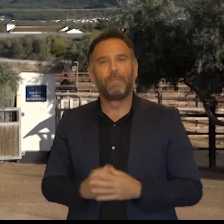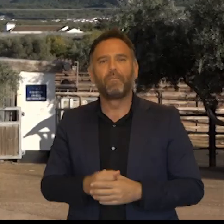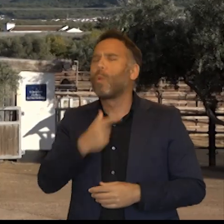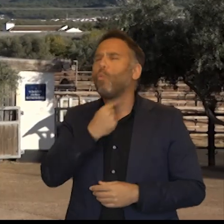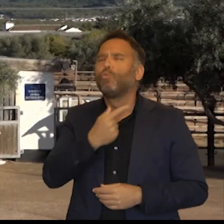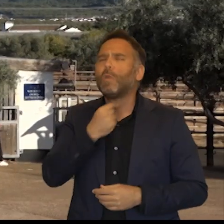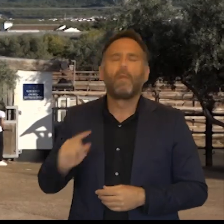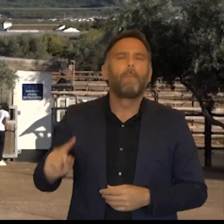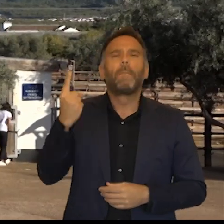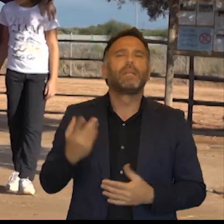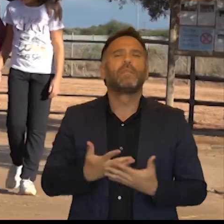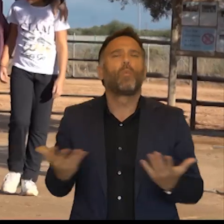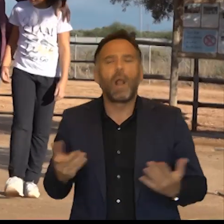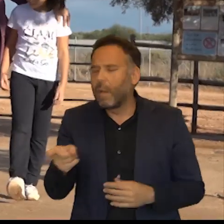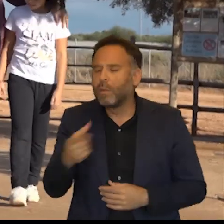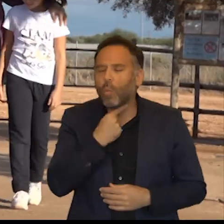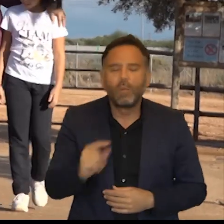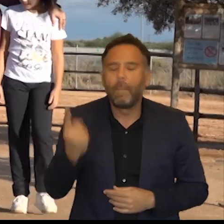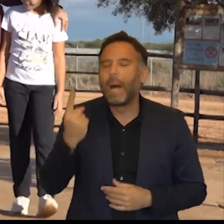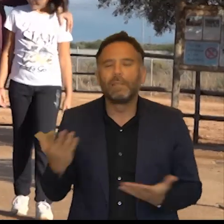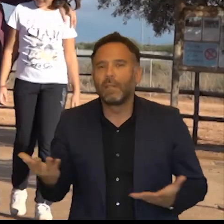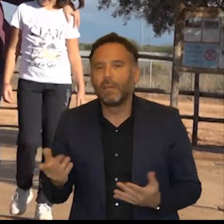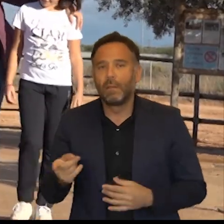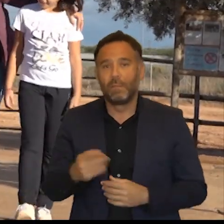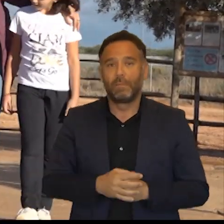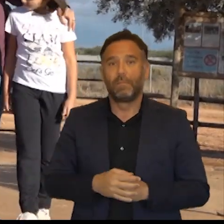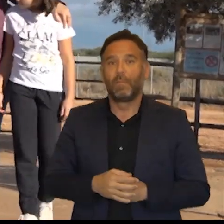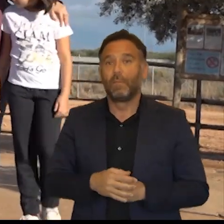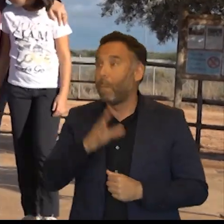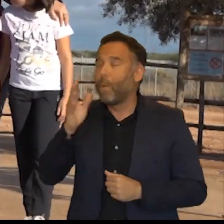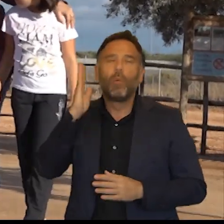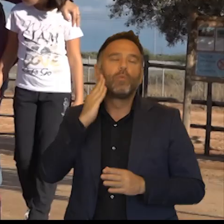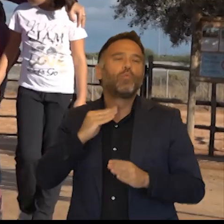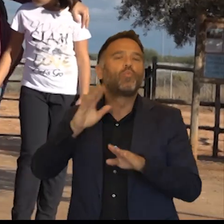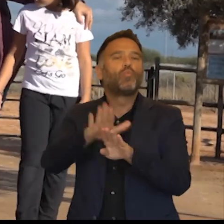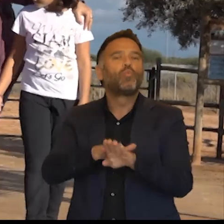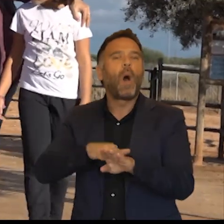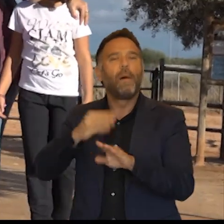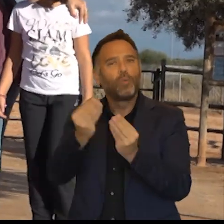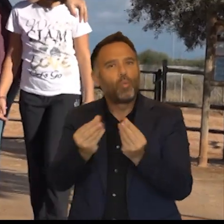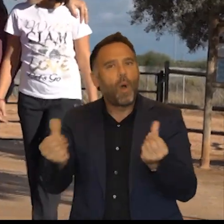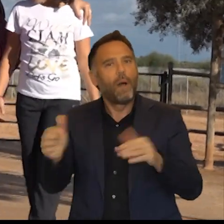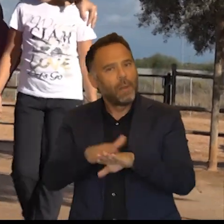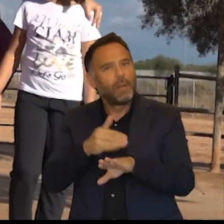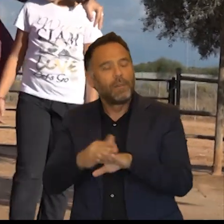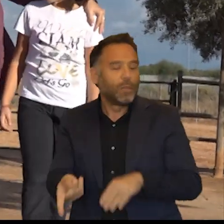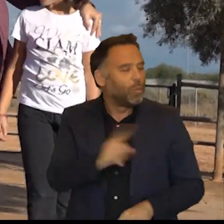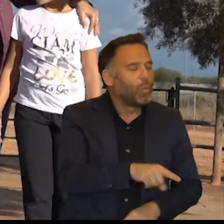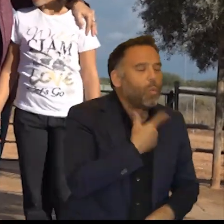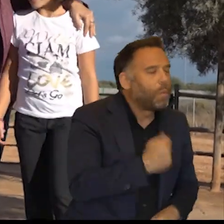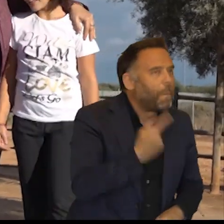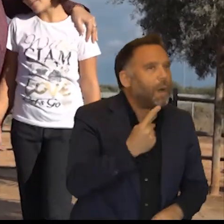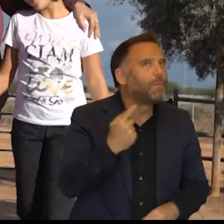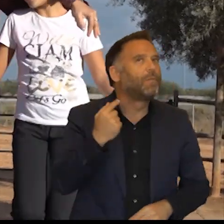Bueno, entonces, ¿qué os ha gustado más de todo? ¿A ti qué te ha gustado más? Porque son muy suaves. ¿Cómo son muy suaves? ¿Y